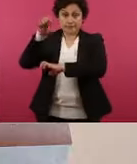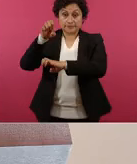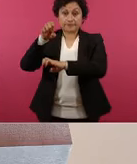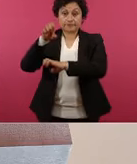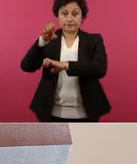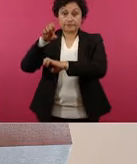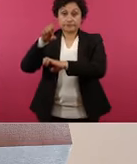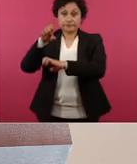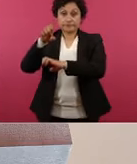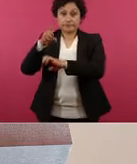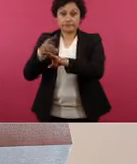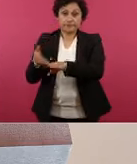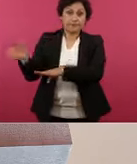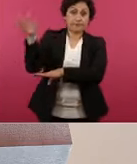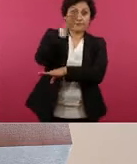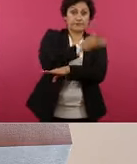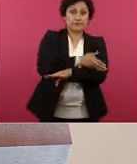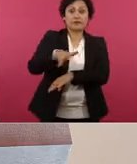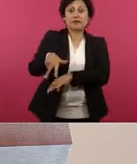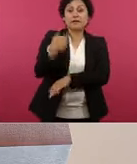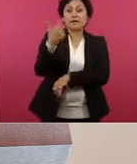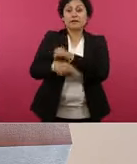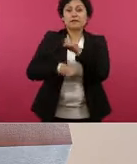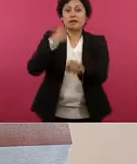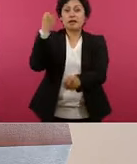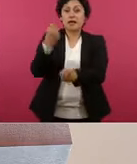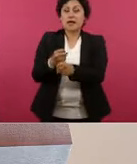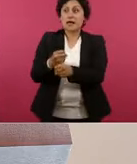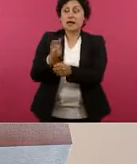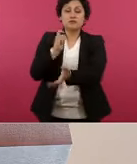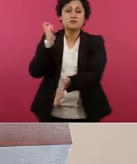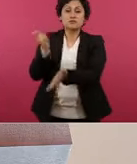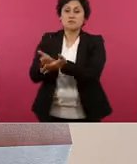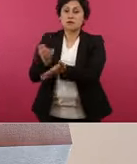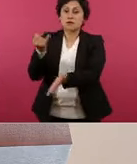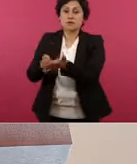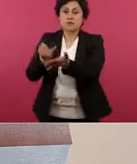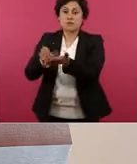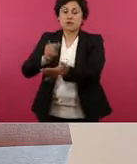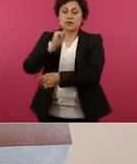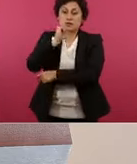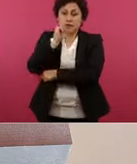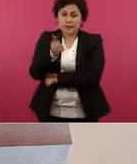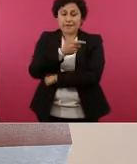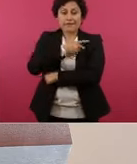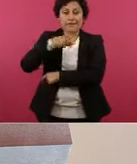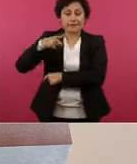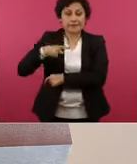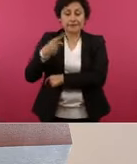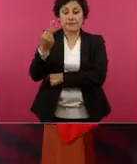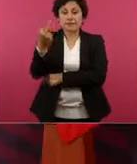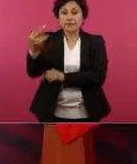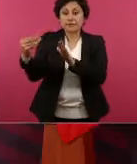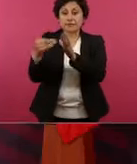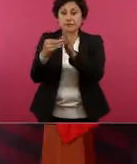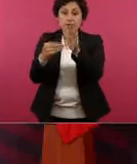desde hace 13 años que empezaron estos juicios, que tienen que pagar 25 mil millones de